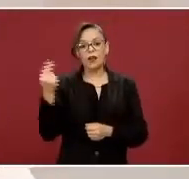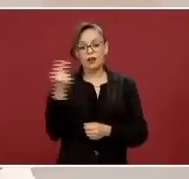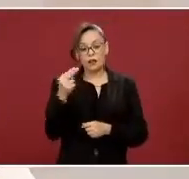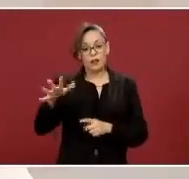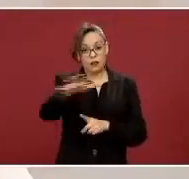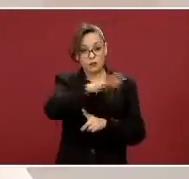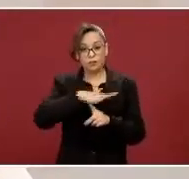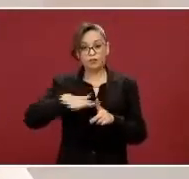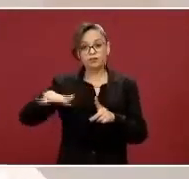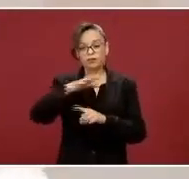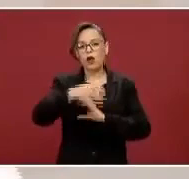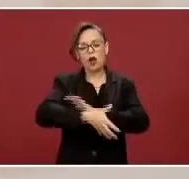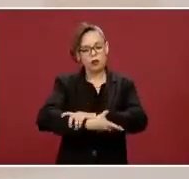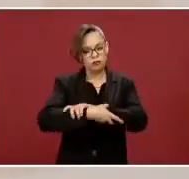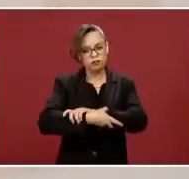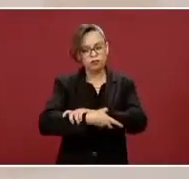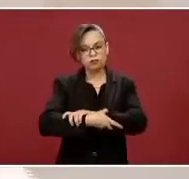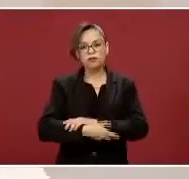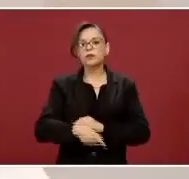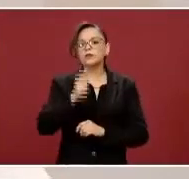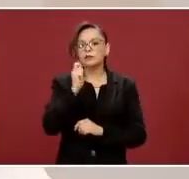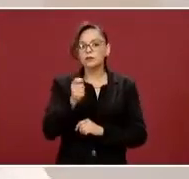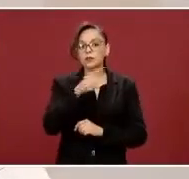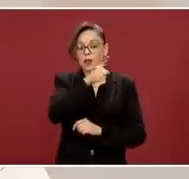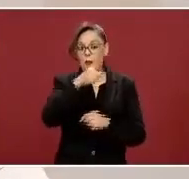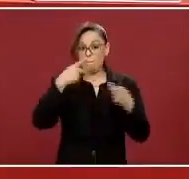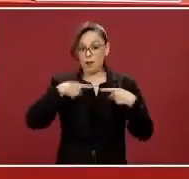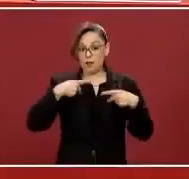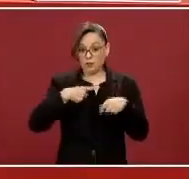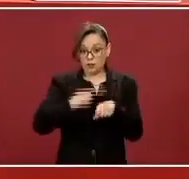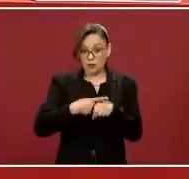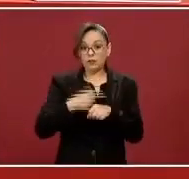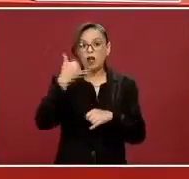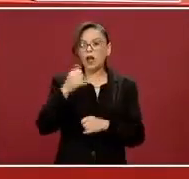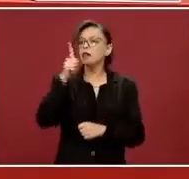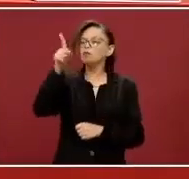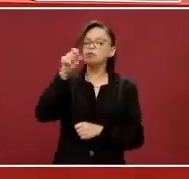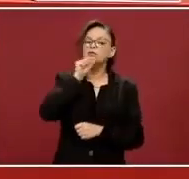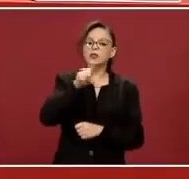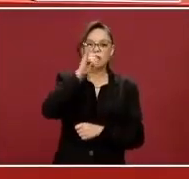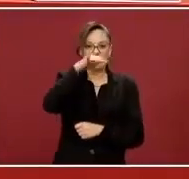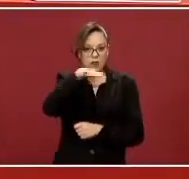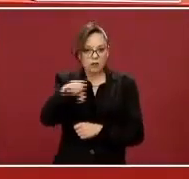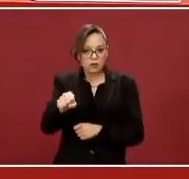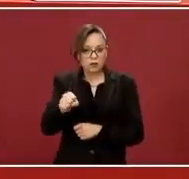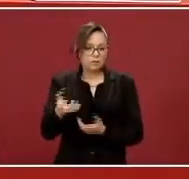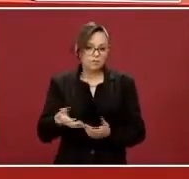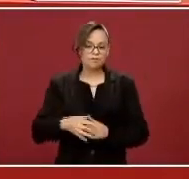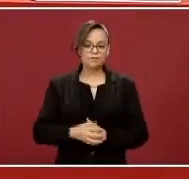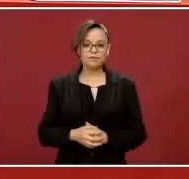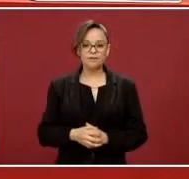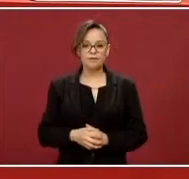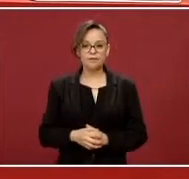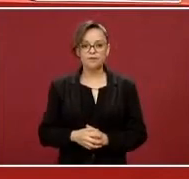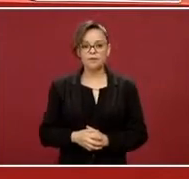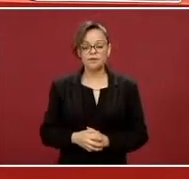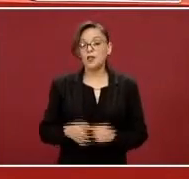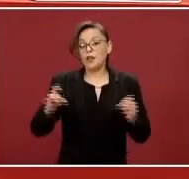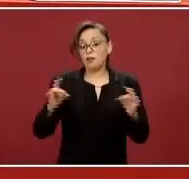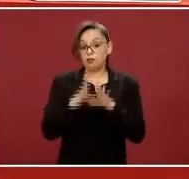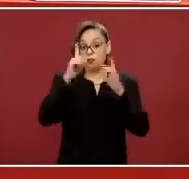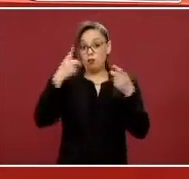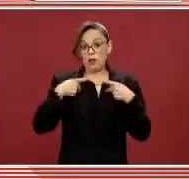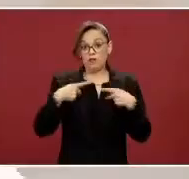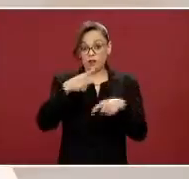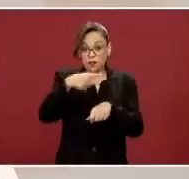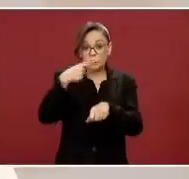tanto de la persona como del Instituto Mexicano de Seguro Social, y por eso así lo vemos, ¿no? Claro que si alguien se contagia